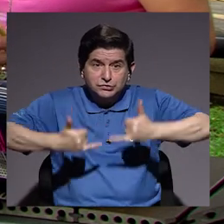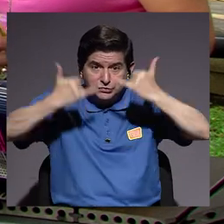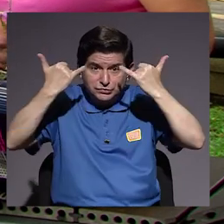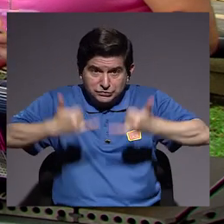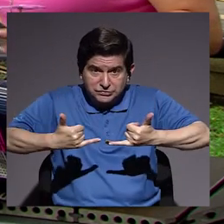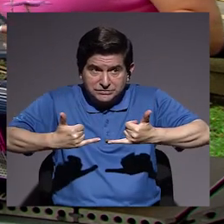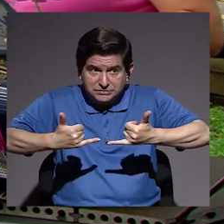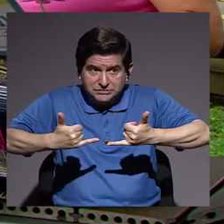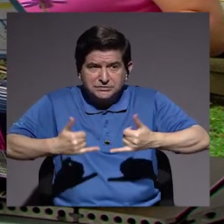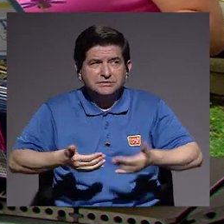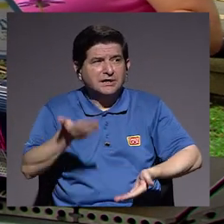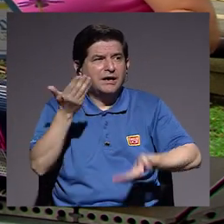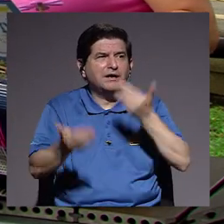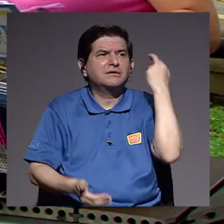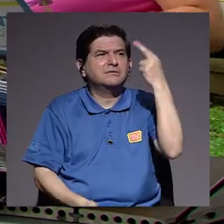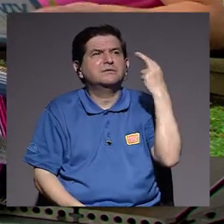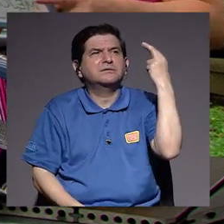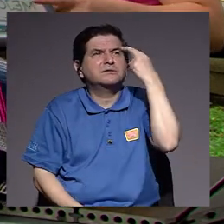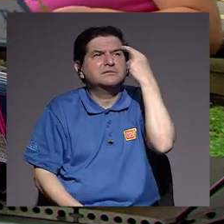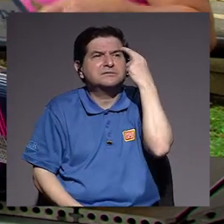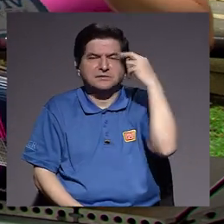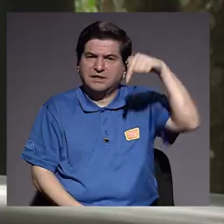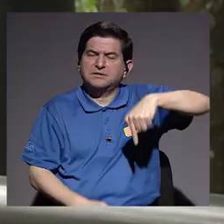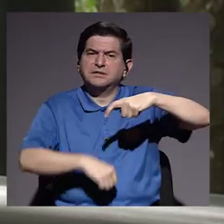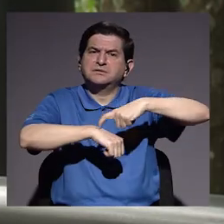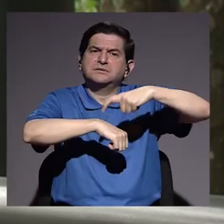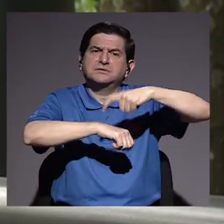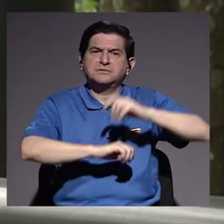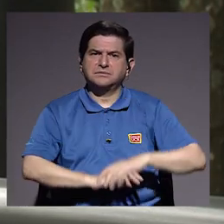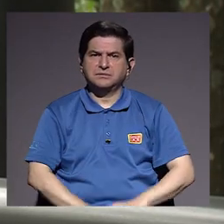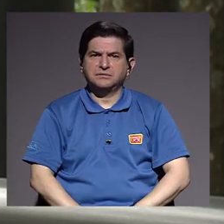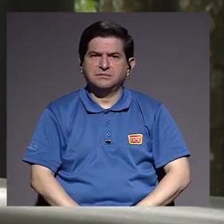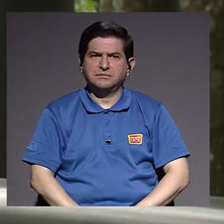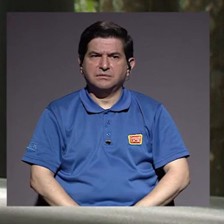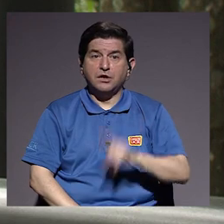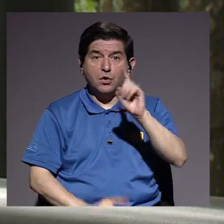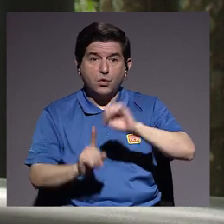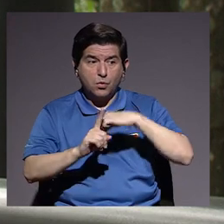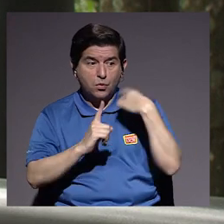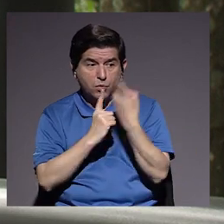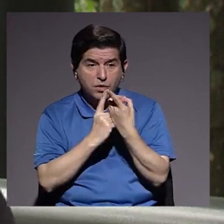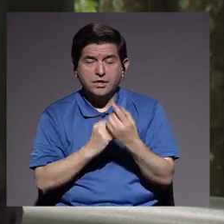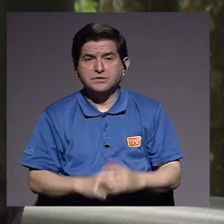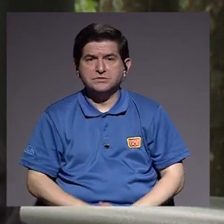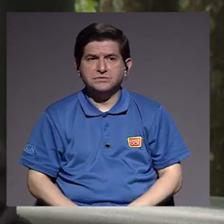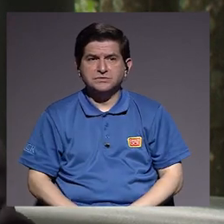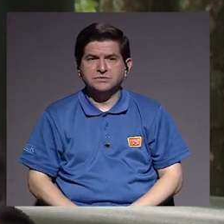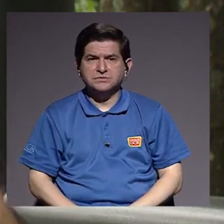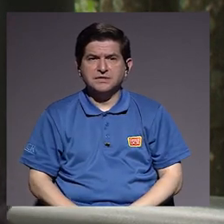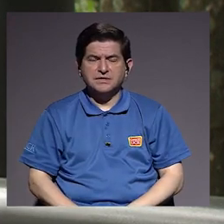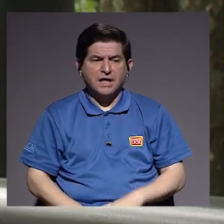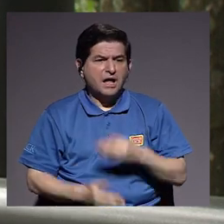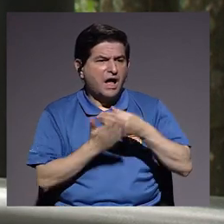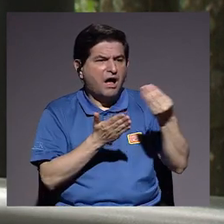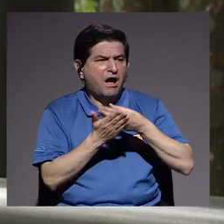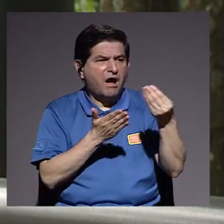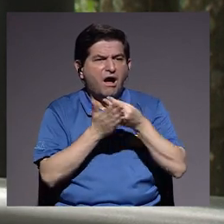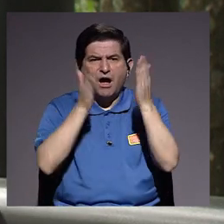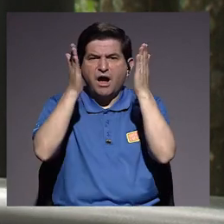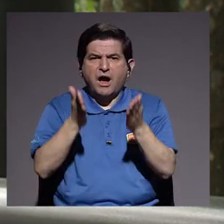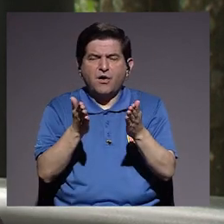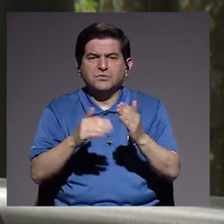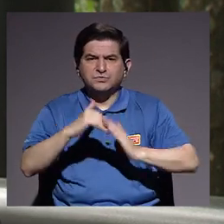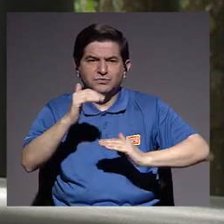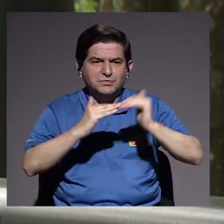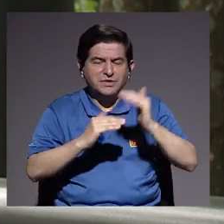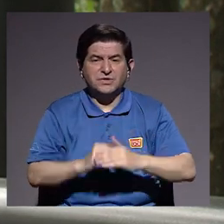de repente acá, ¿no? Digamos, uh-huh. sí, de sí, cómo claro. una sociedad nos ha construido más como consumidores, consumidores que además estamos altamente endeudados,